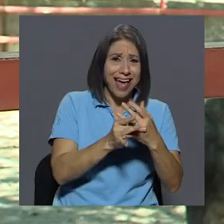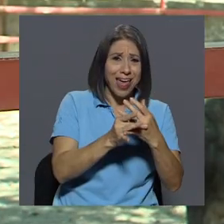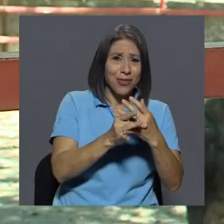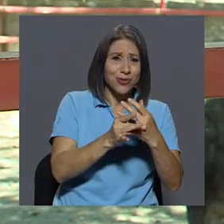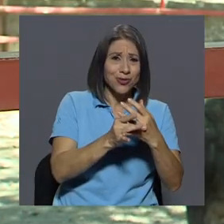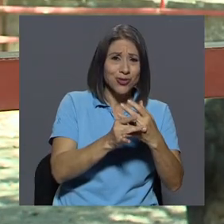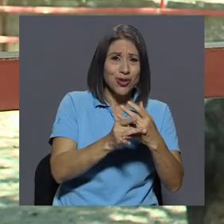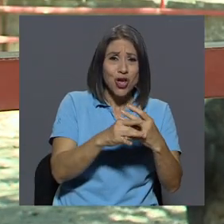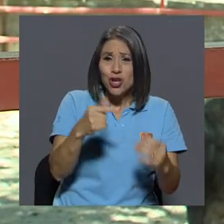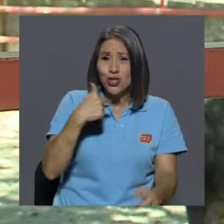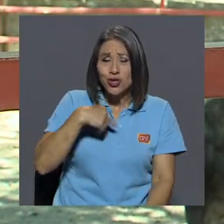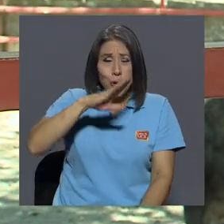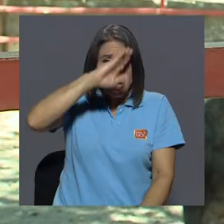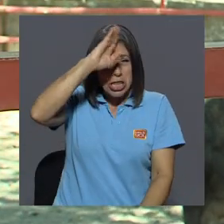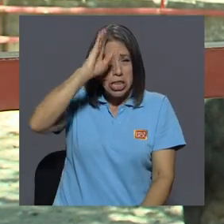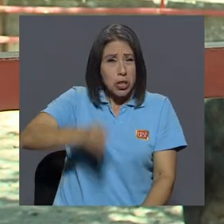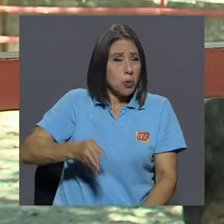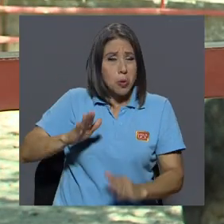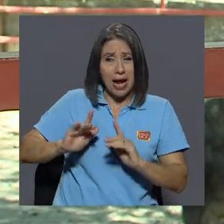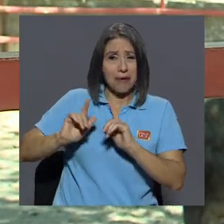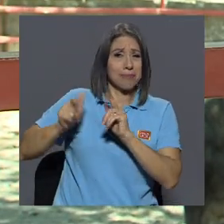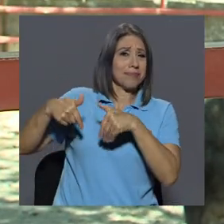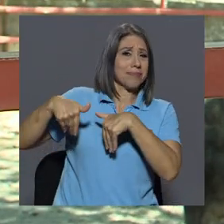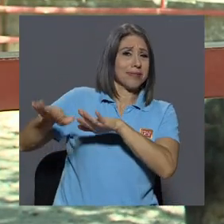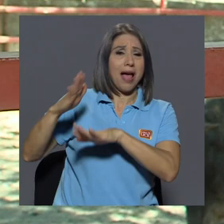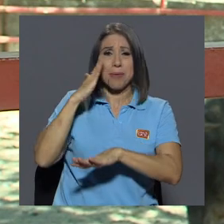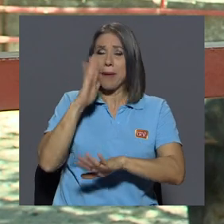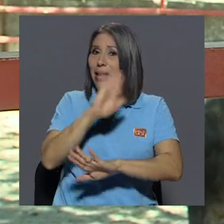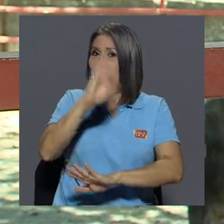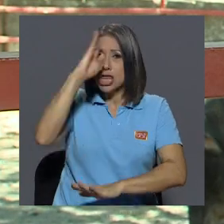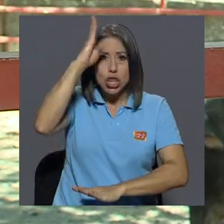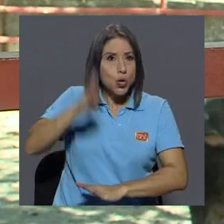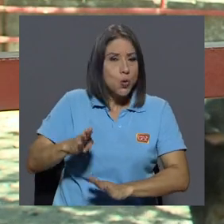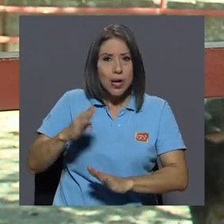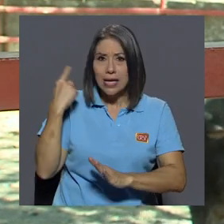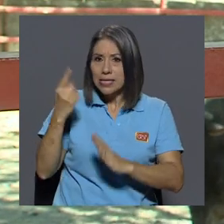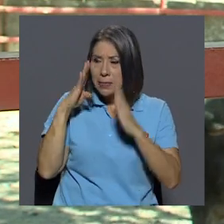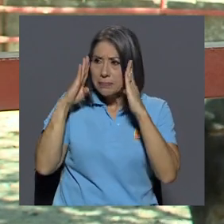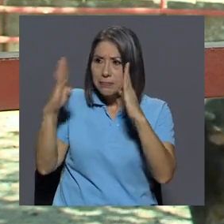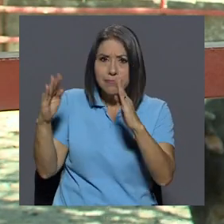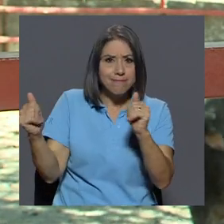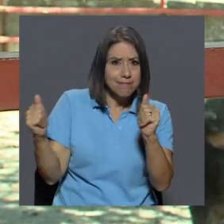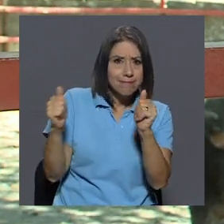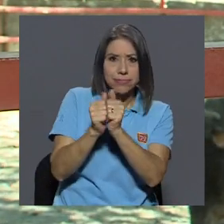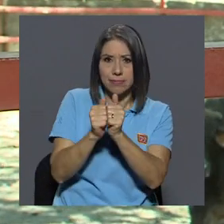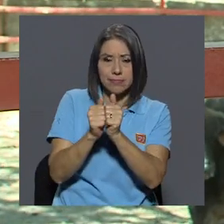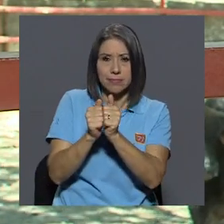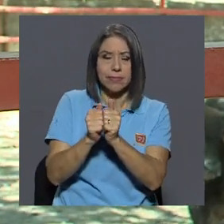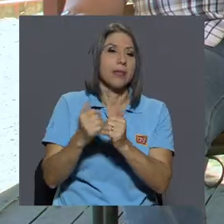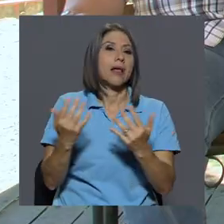nunca he abandonado a mi mamá. Nunca. Entonces,